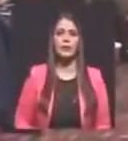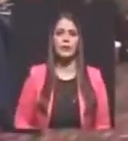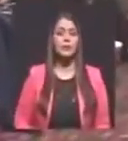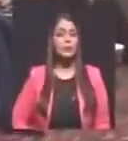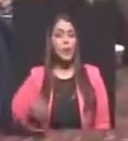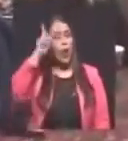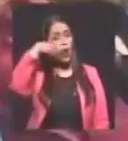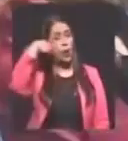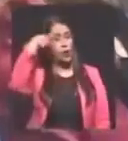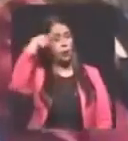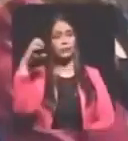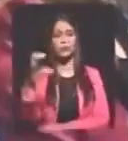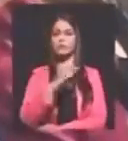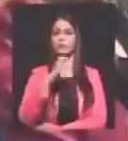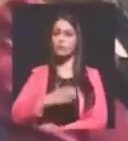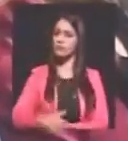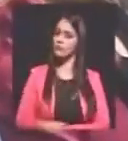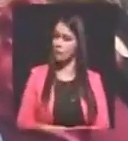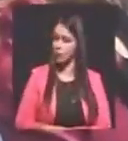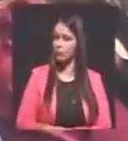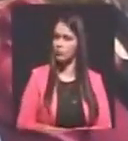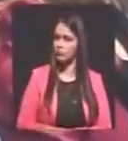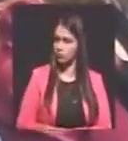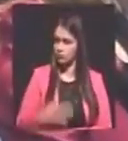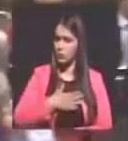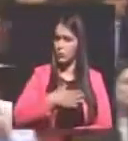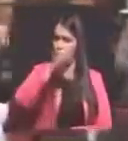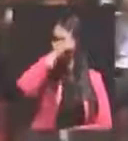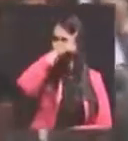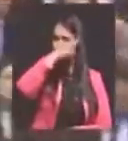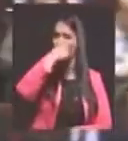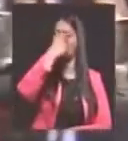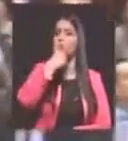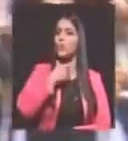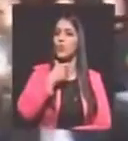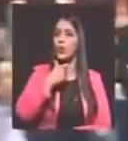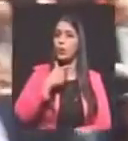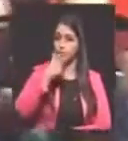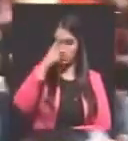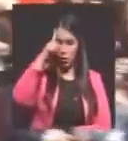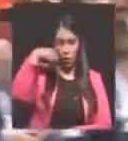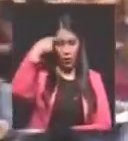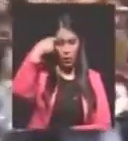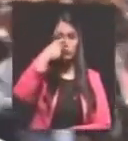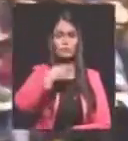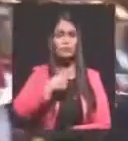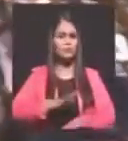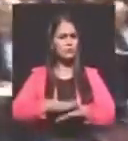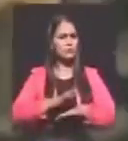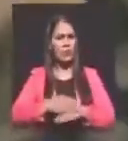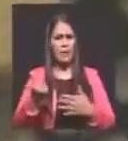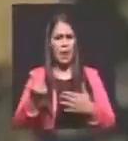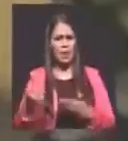los gobernadores de Colombia, Luis Pérez insiste en que el proceso de centralización de regalías